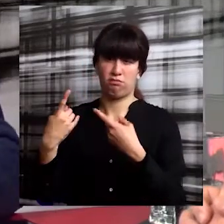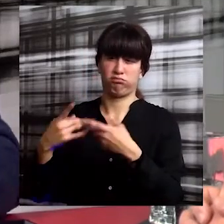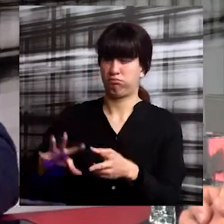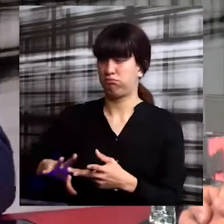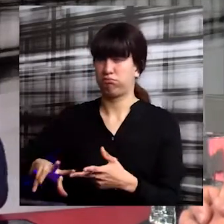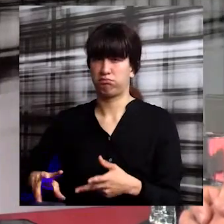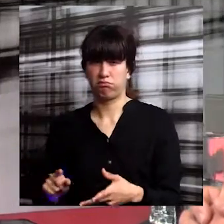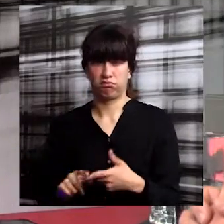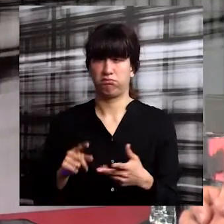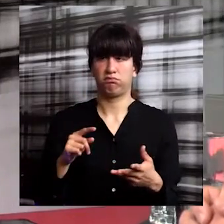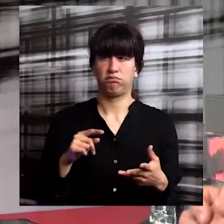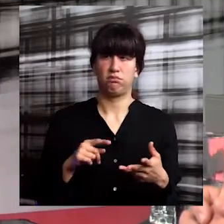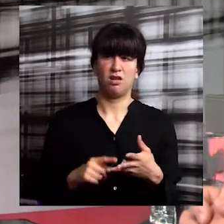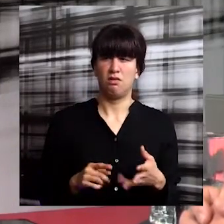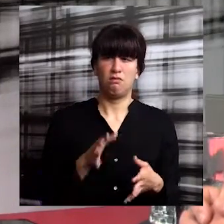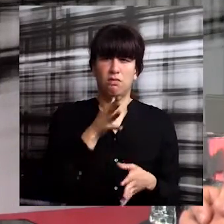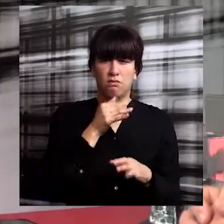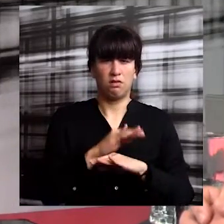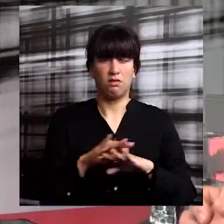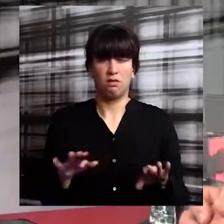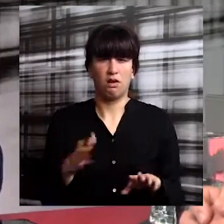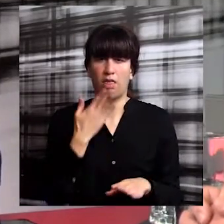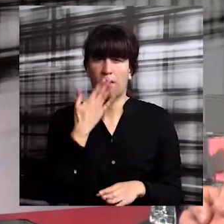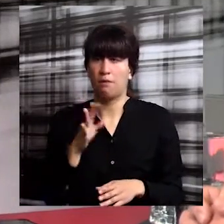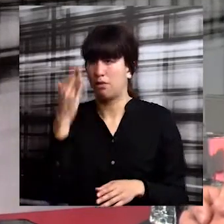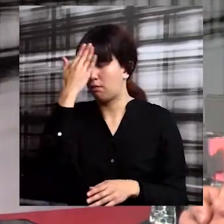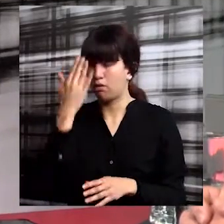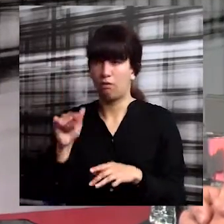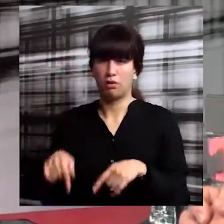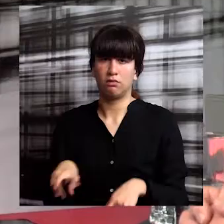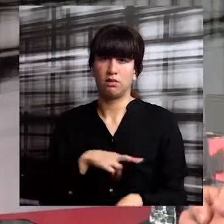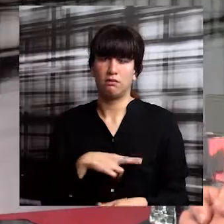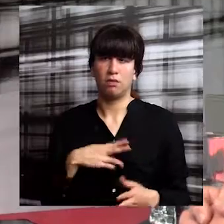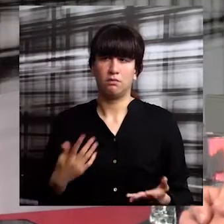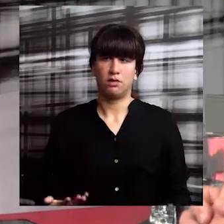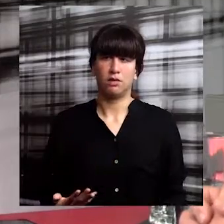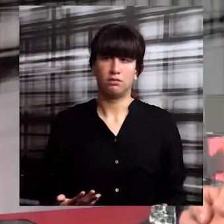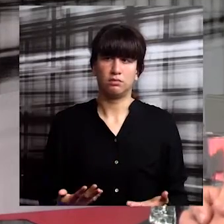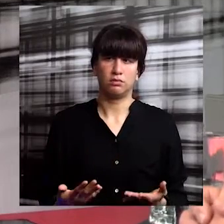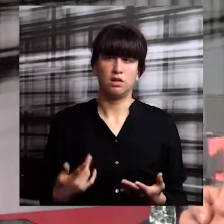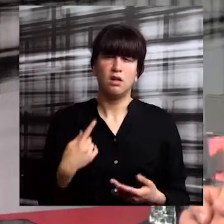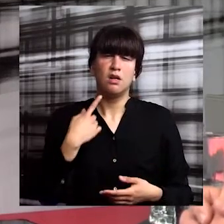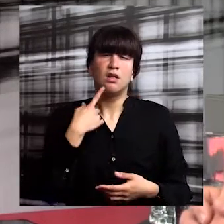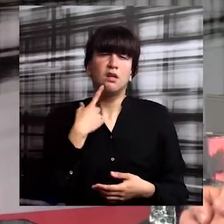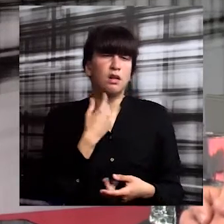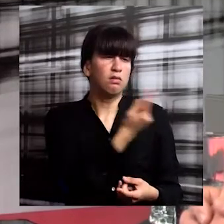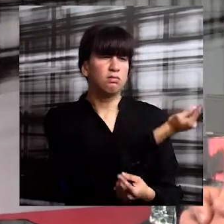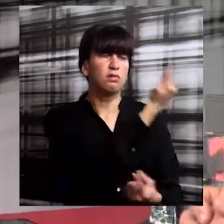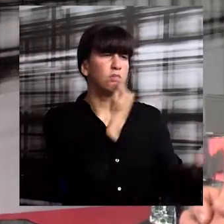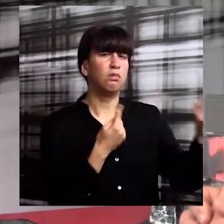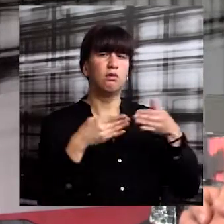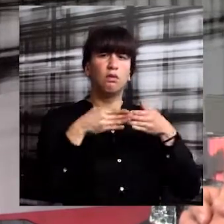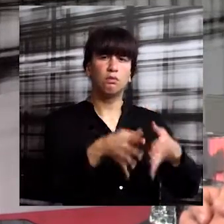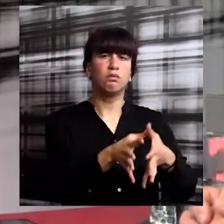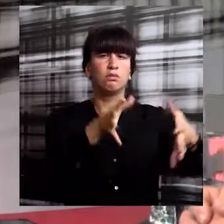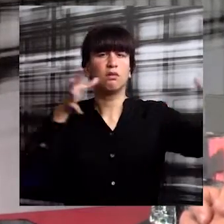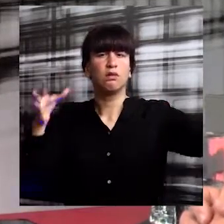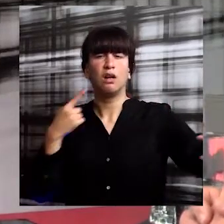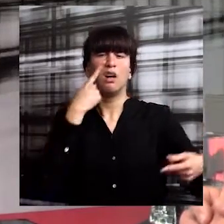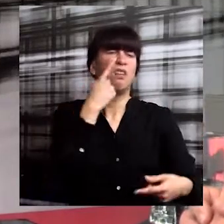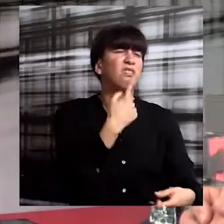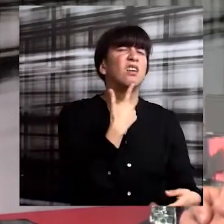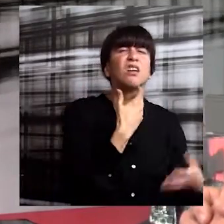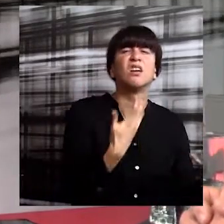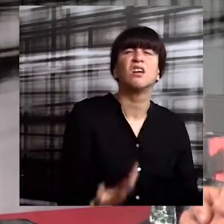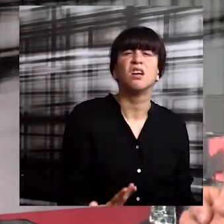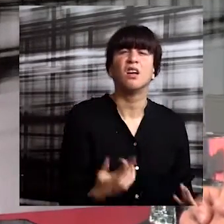alcalde, pretende que van a llegar por arte de magia los cruceros a ver qué, a ver la mugre en Valparaíso. Entonces, atraer la demanda